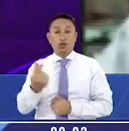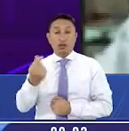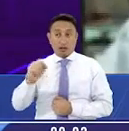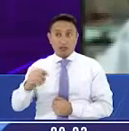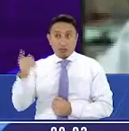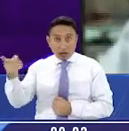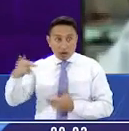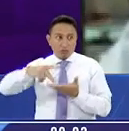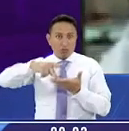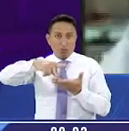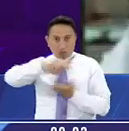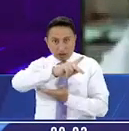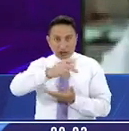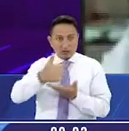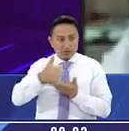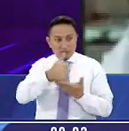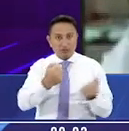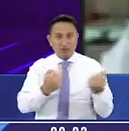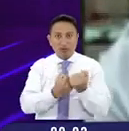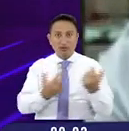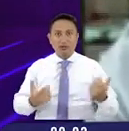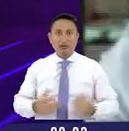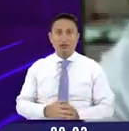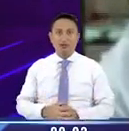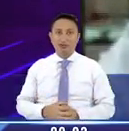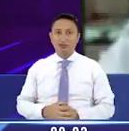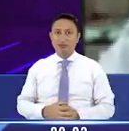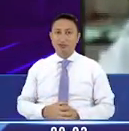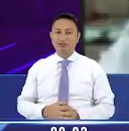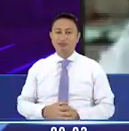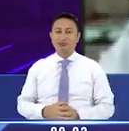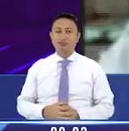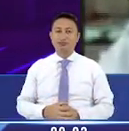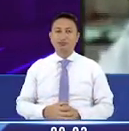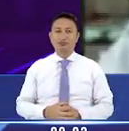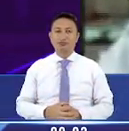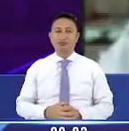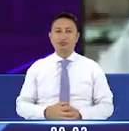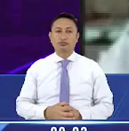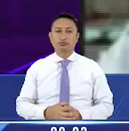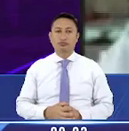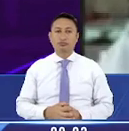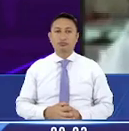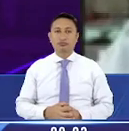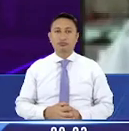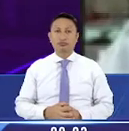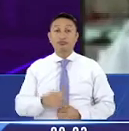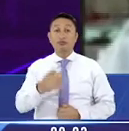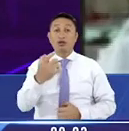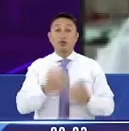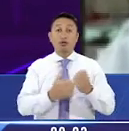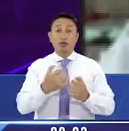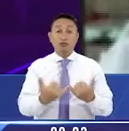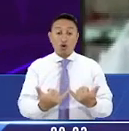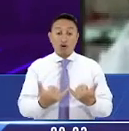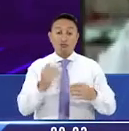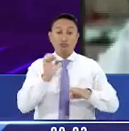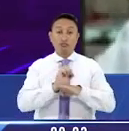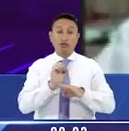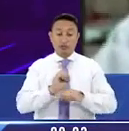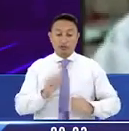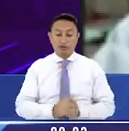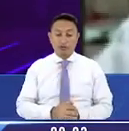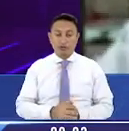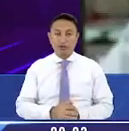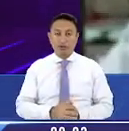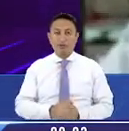sean los que corran con el costo de esta crisis que vive la nación y no,